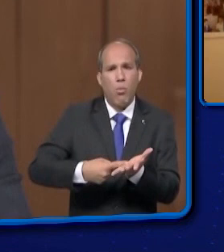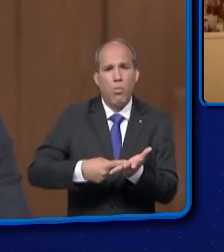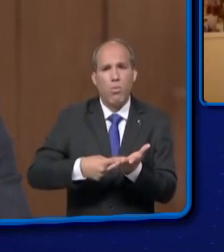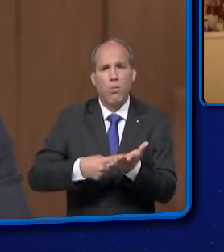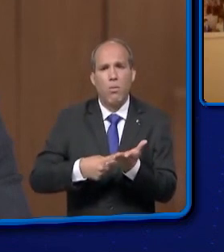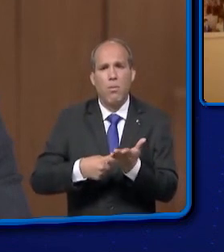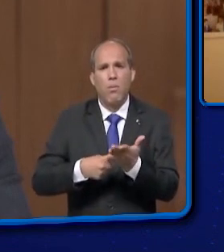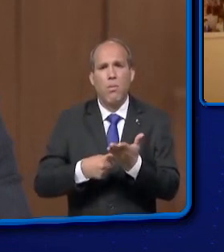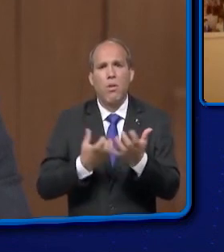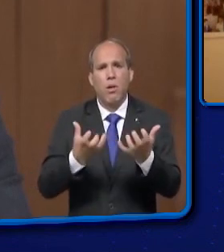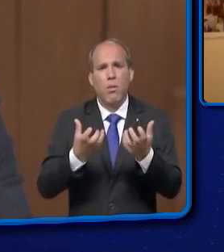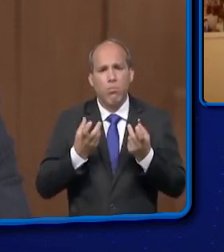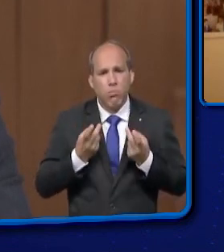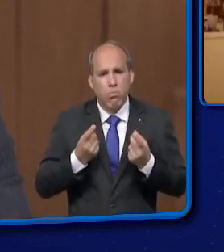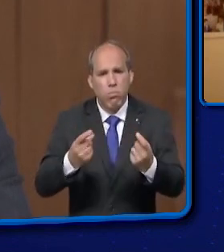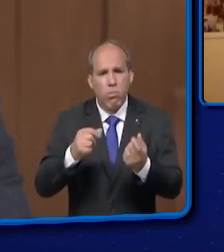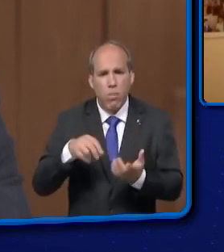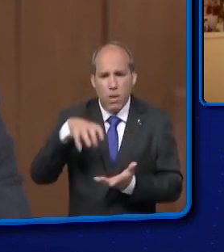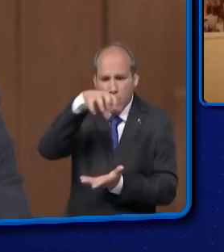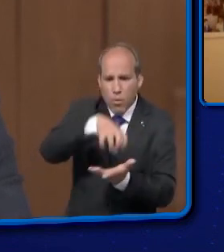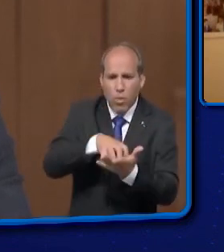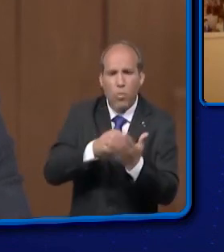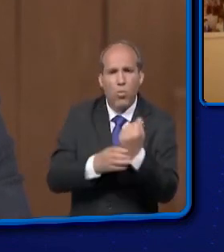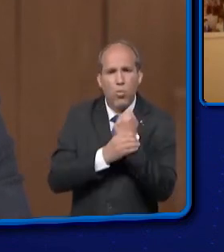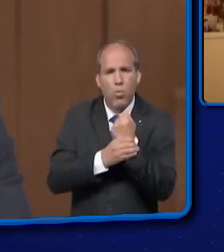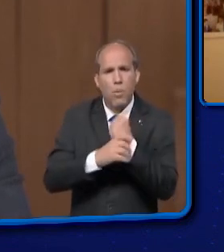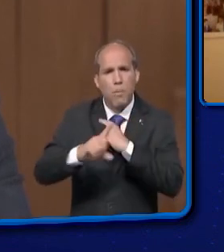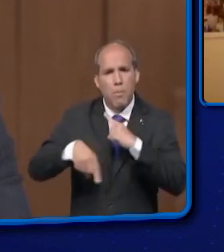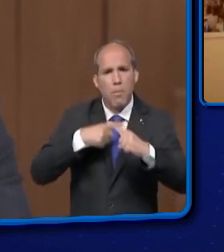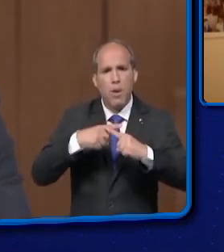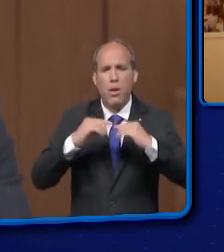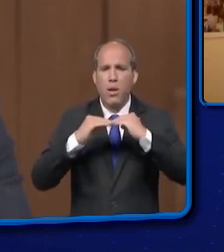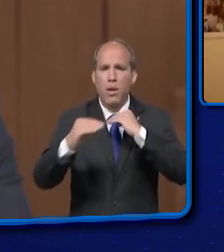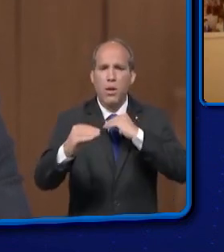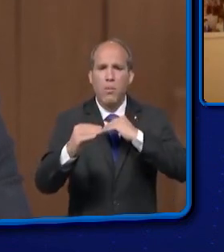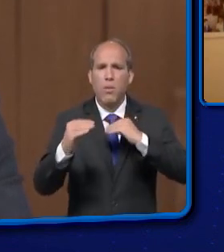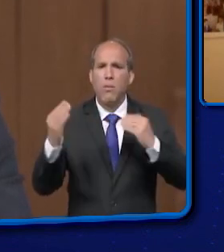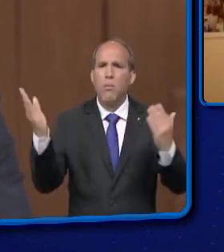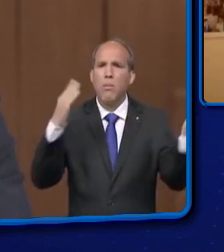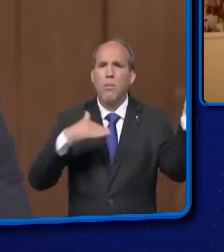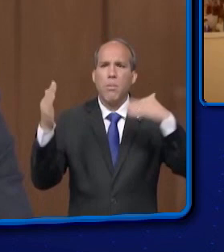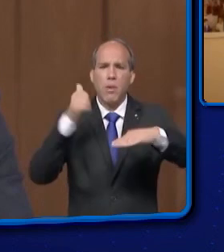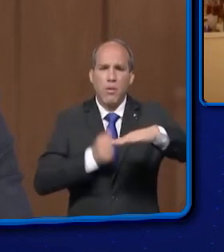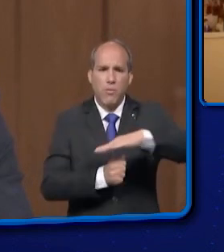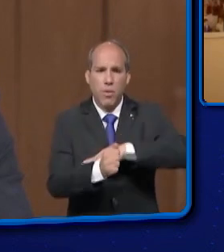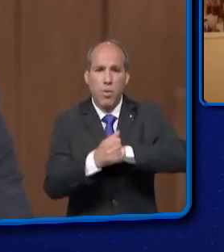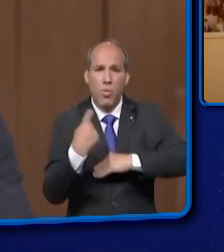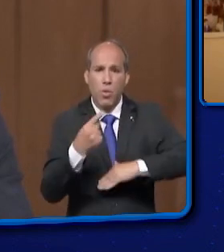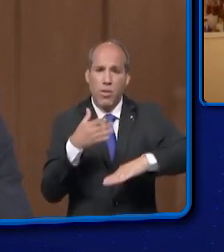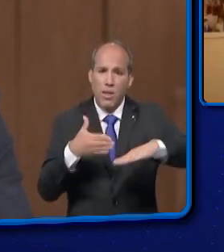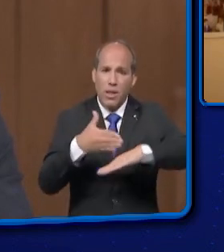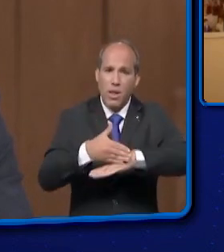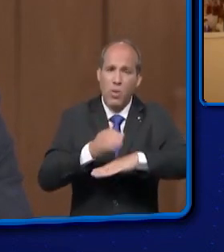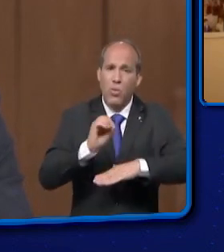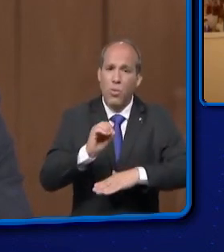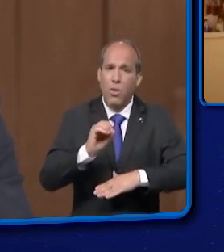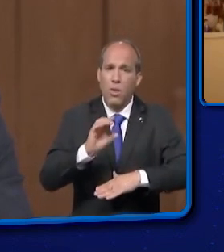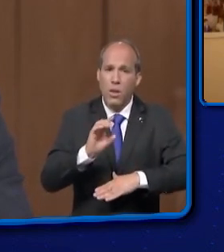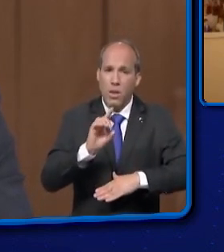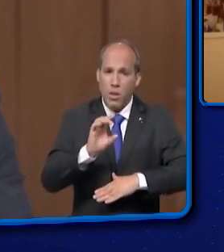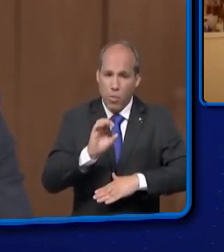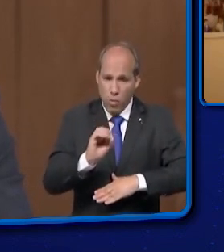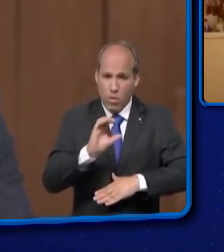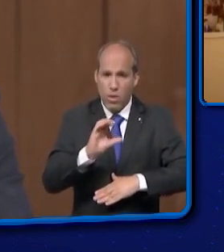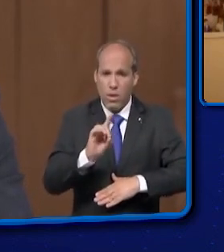que se vive con Jair Bolsonaro y Luis Ignacio Lula da Silva, que en estos momentos embarca para Guyana, para la cúpula de los países del Caribe, Eduardo.